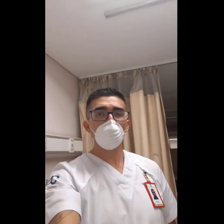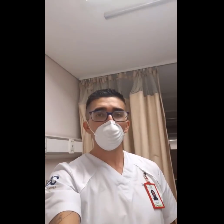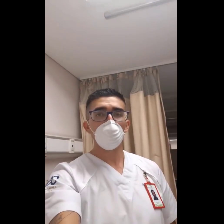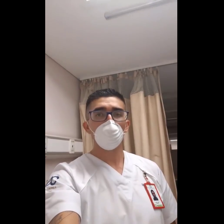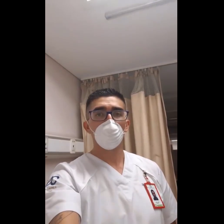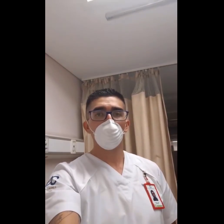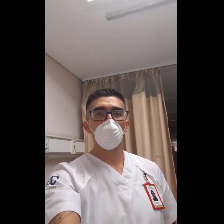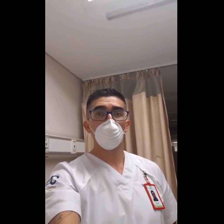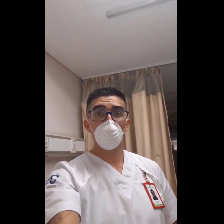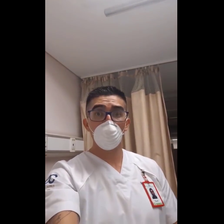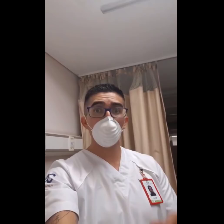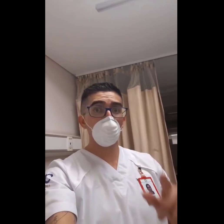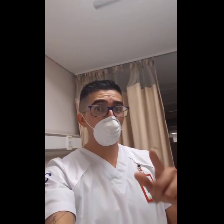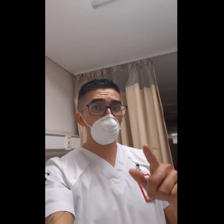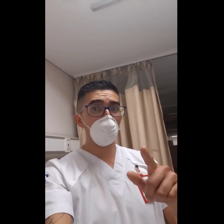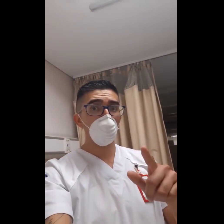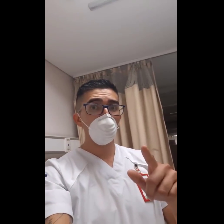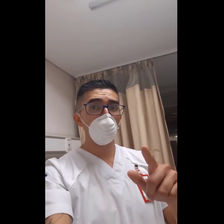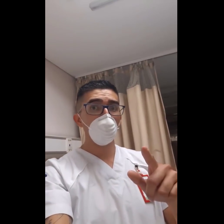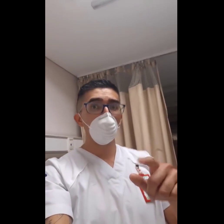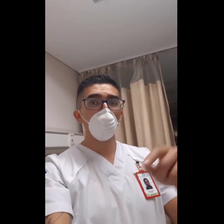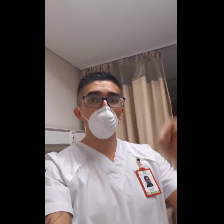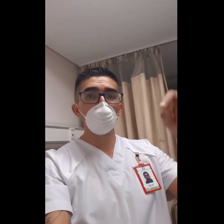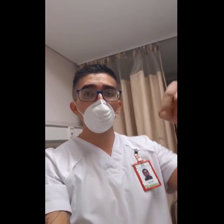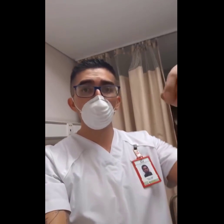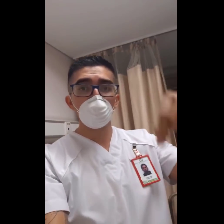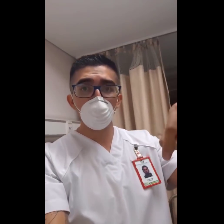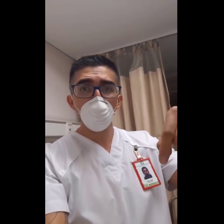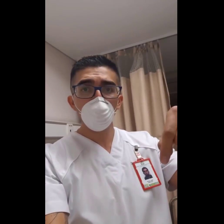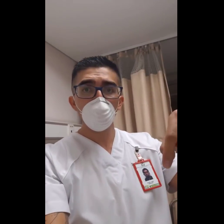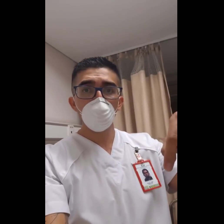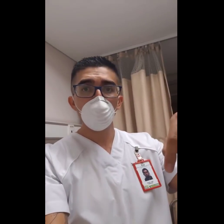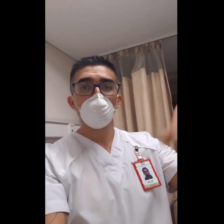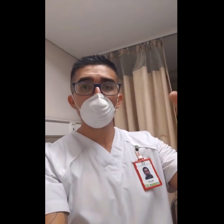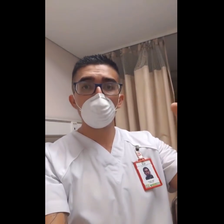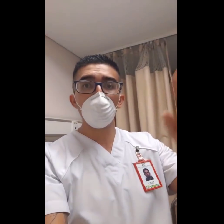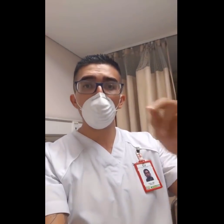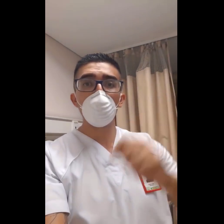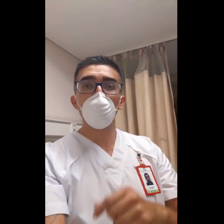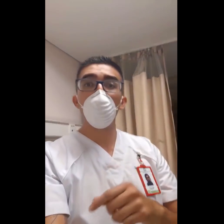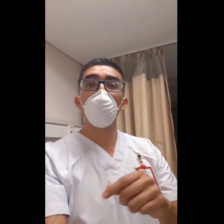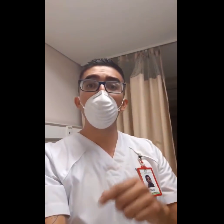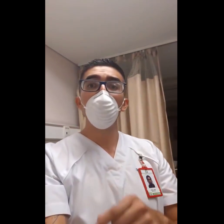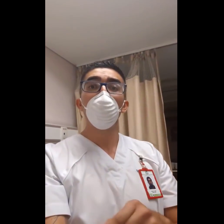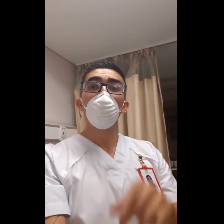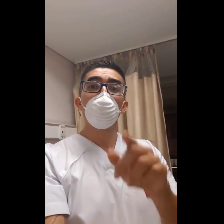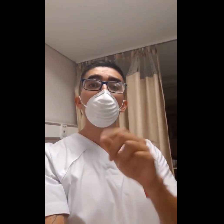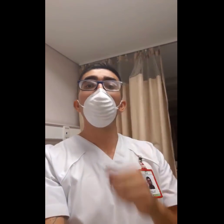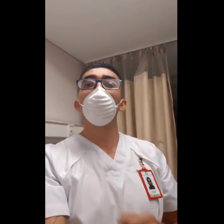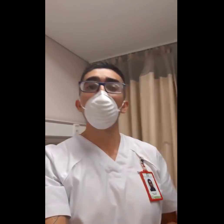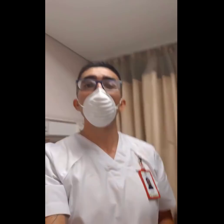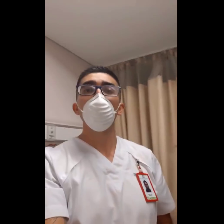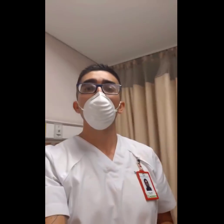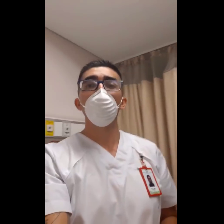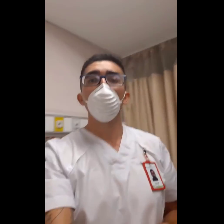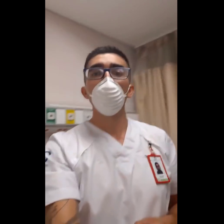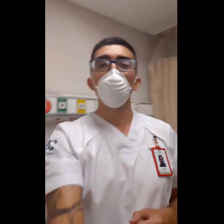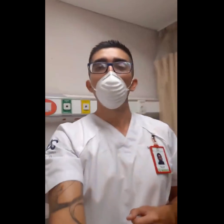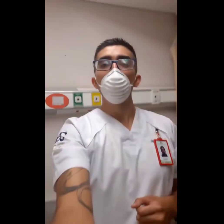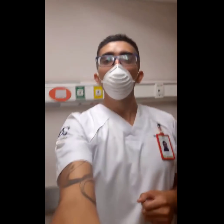me crees? Déjame te muestro cómo este hospital se está preparando para esta